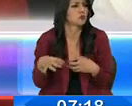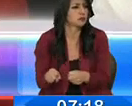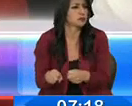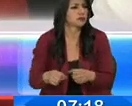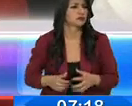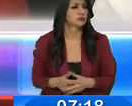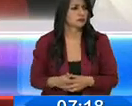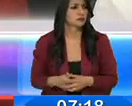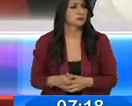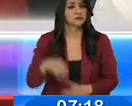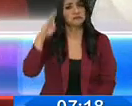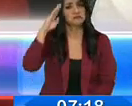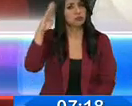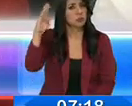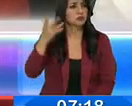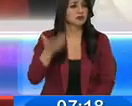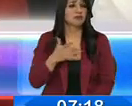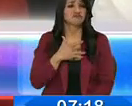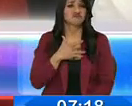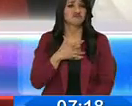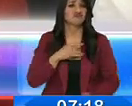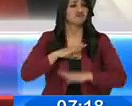Mejor los policías creo que pasaron